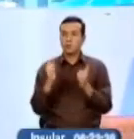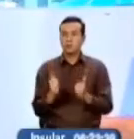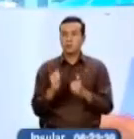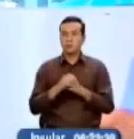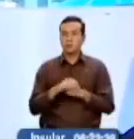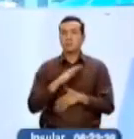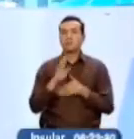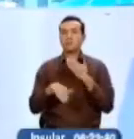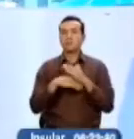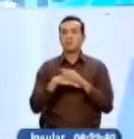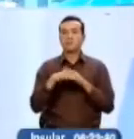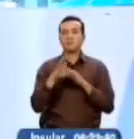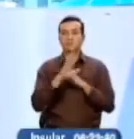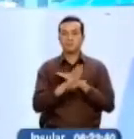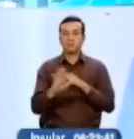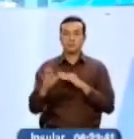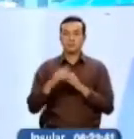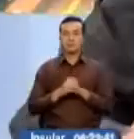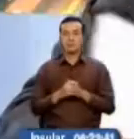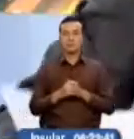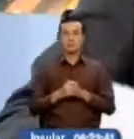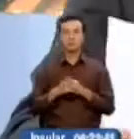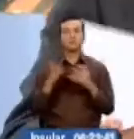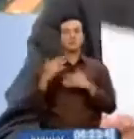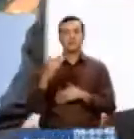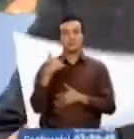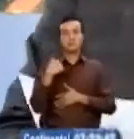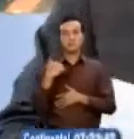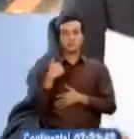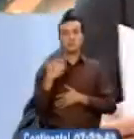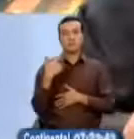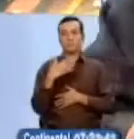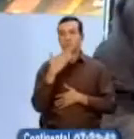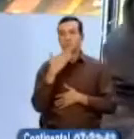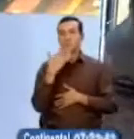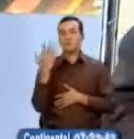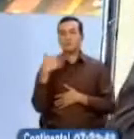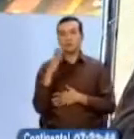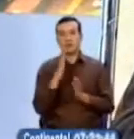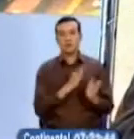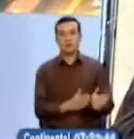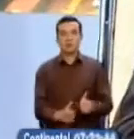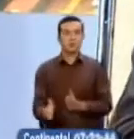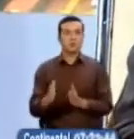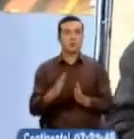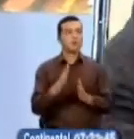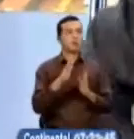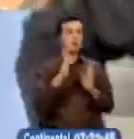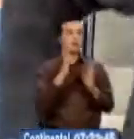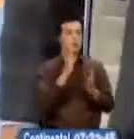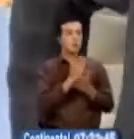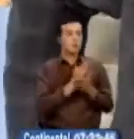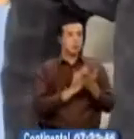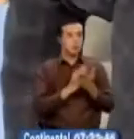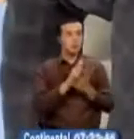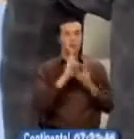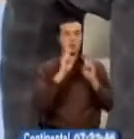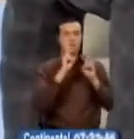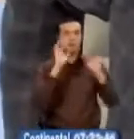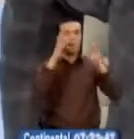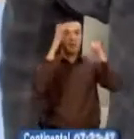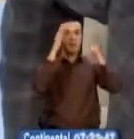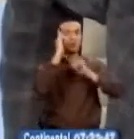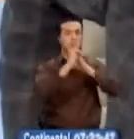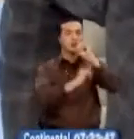en todos los campos porque como tenemos ya ya nos hemos creo llevado no hemos consumido la mitad del tiempo entre más festival